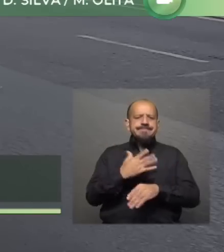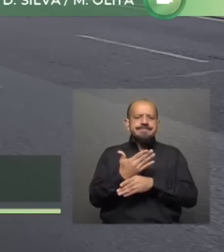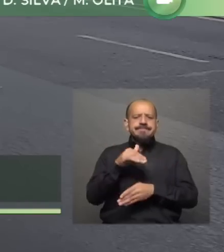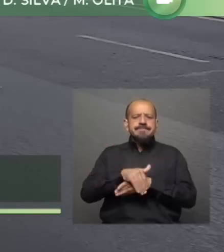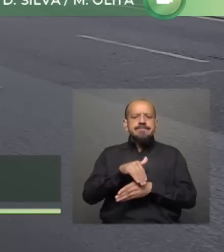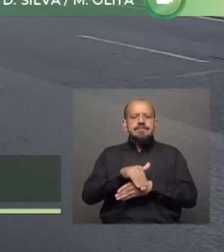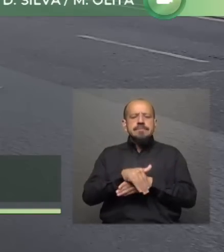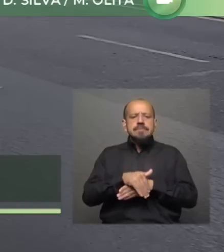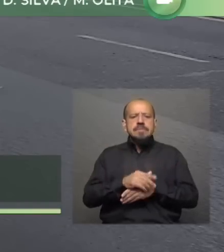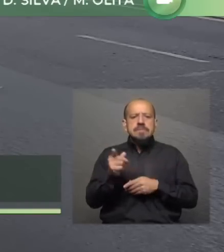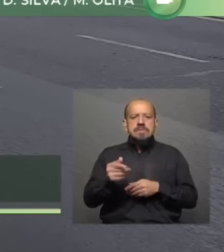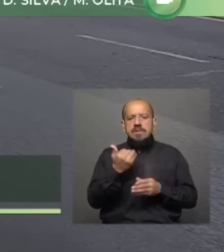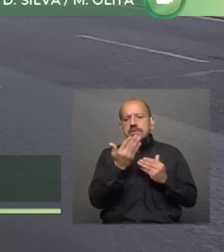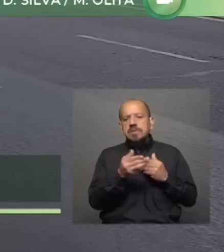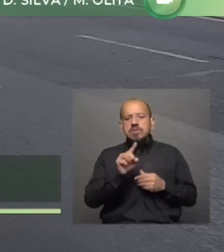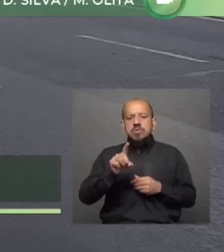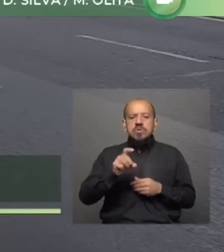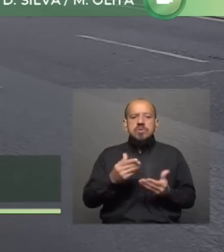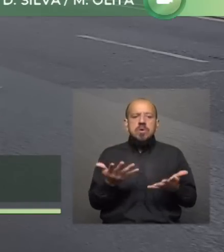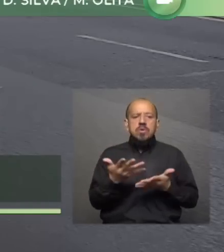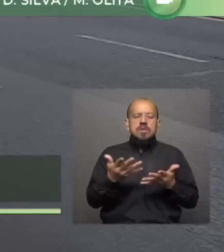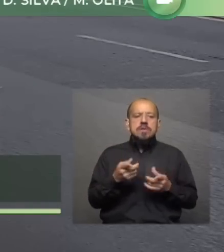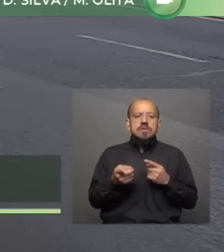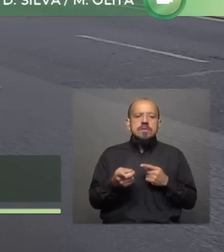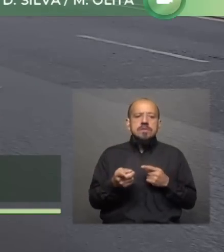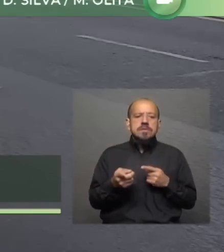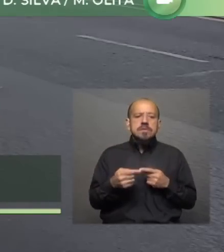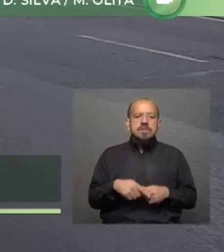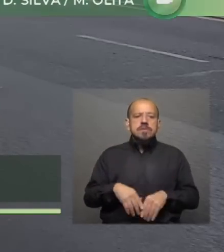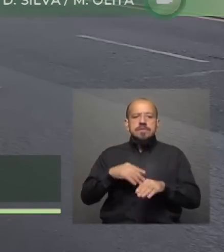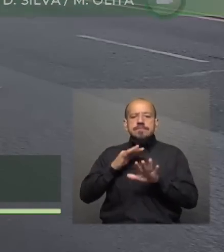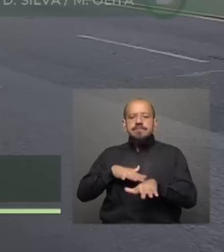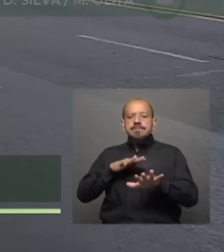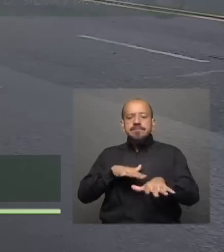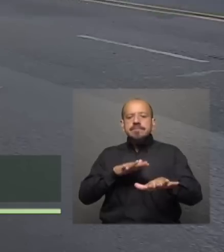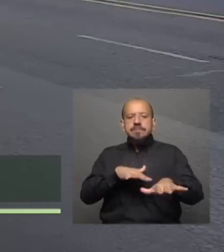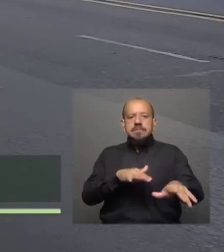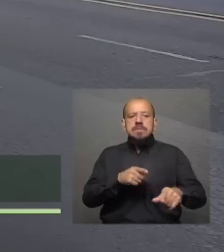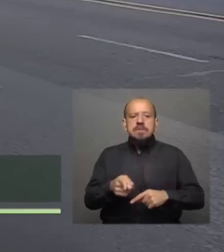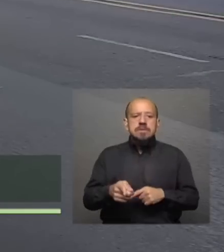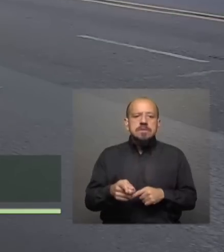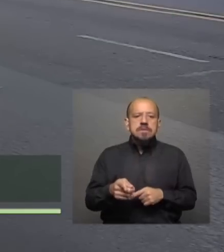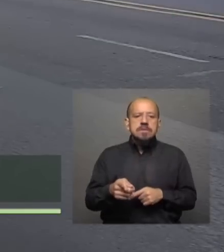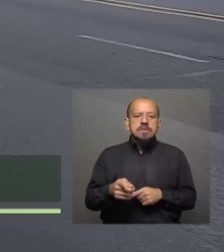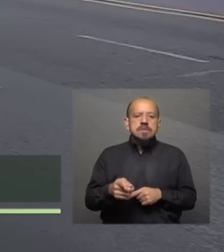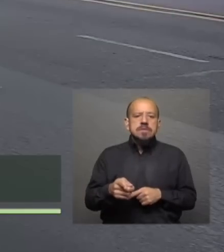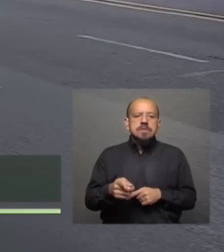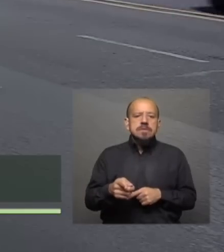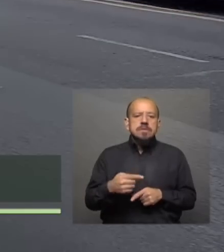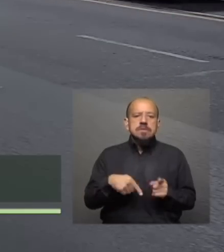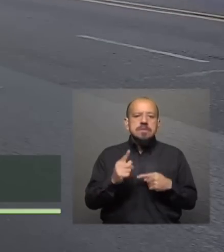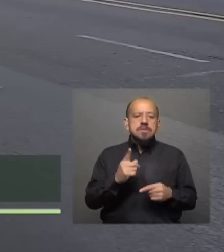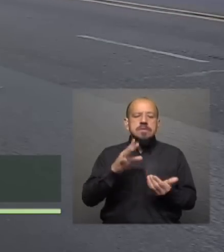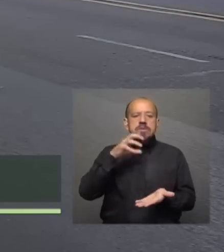frente a osce y en estos momentos están bueno transitando vienen transitando justamente desde este